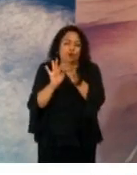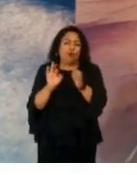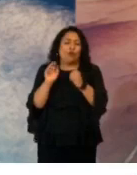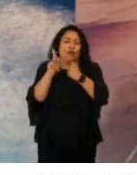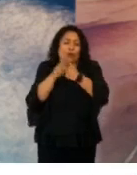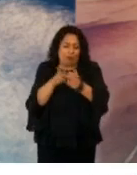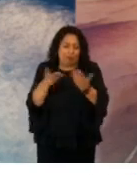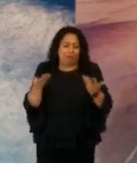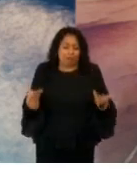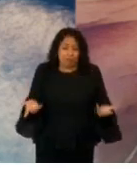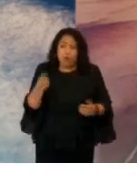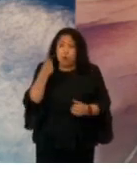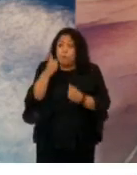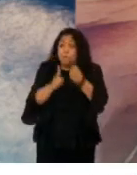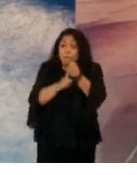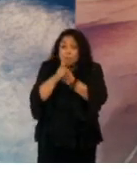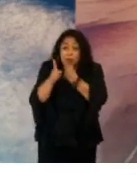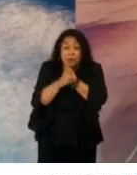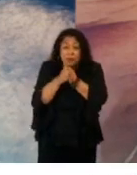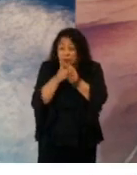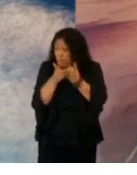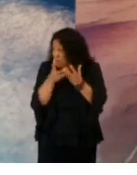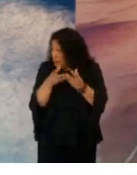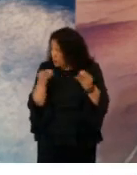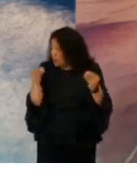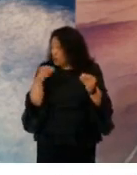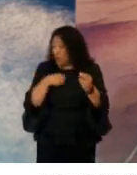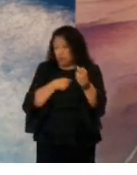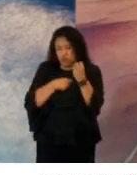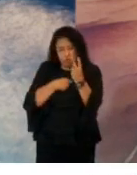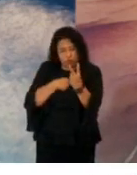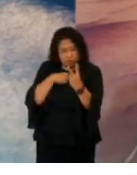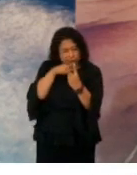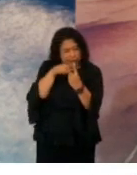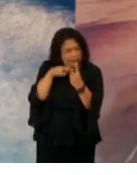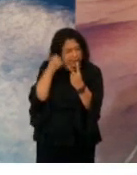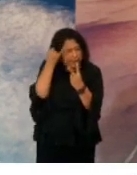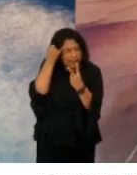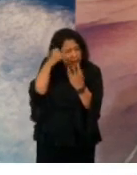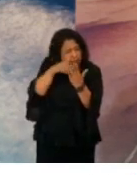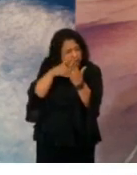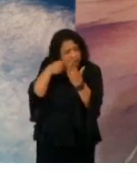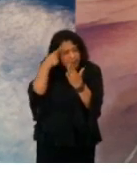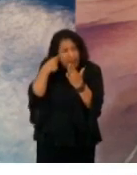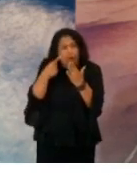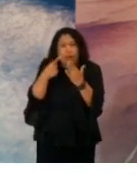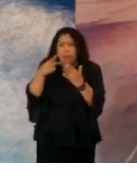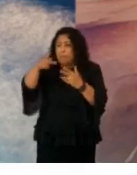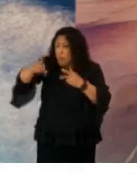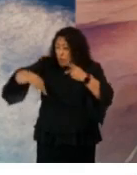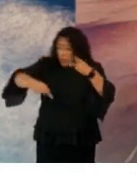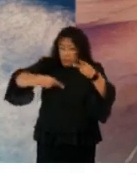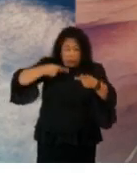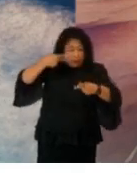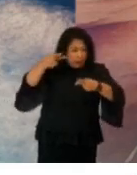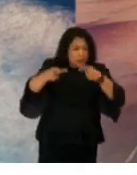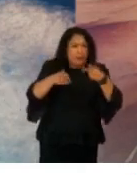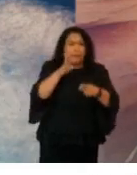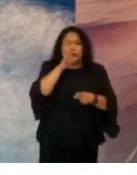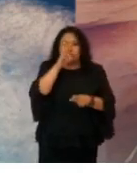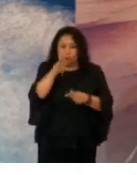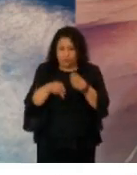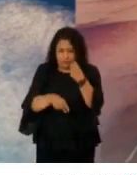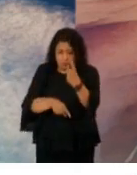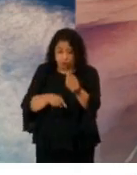Uno de los problemas, una de las soluciones, yo pondría como dos grandes estrategias para enfrentar todas las preguntas que nos han dicho.